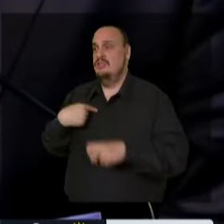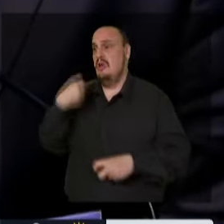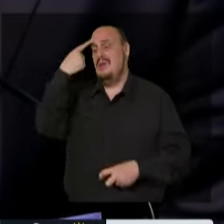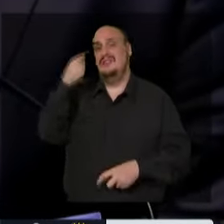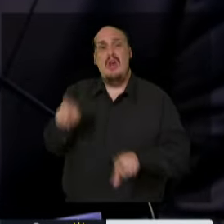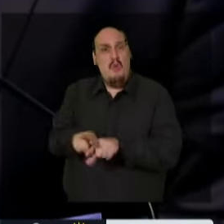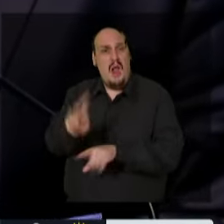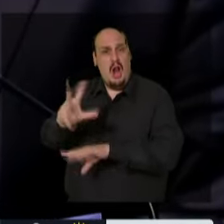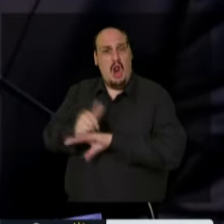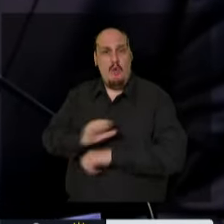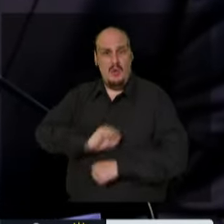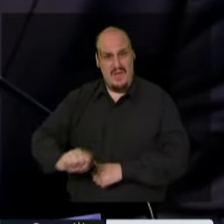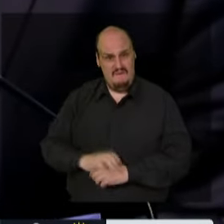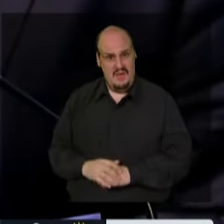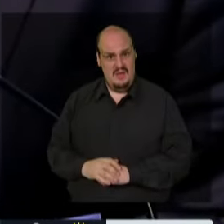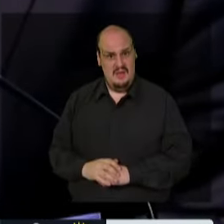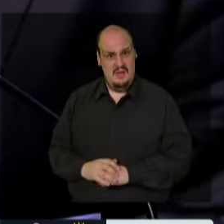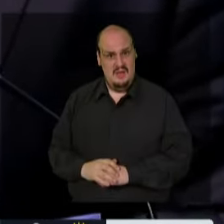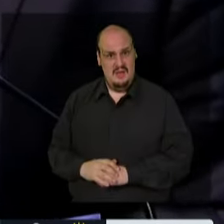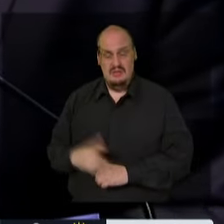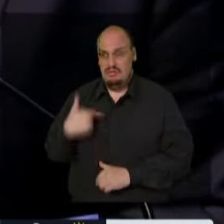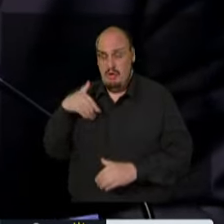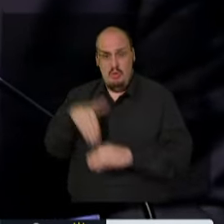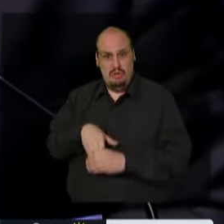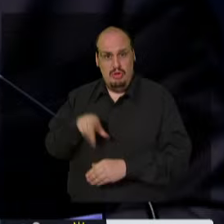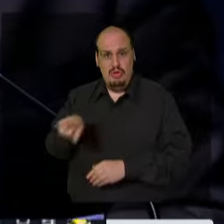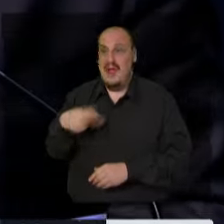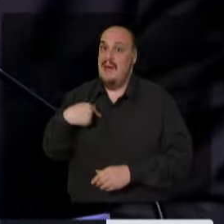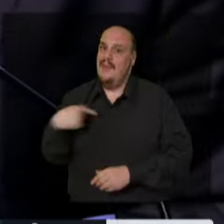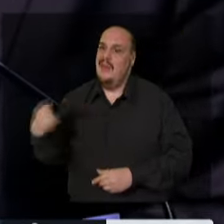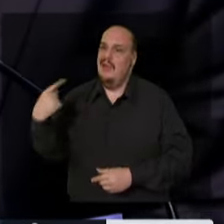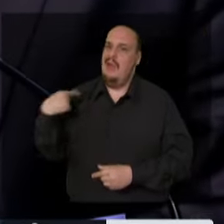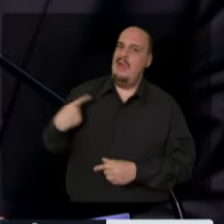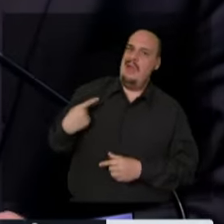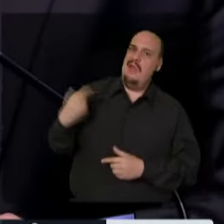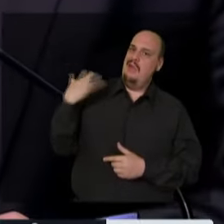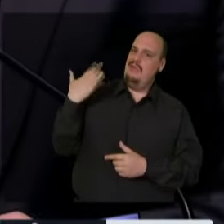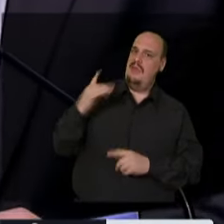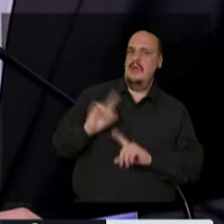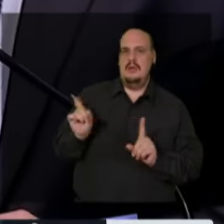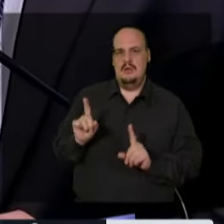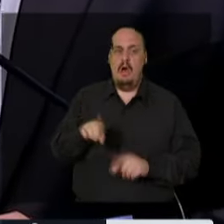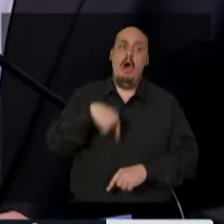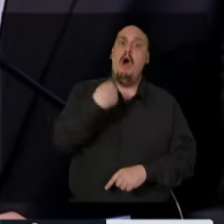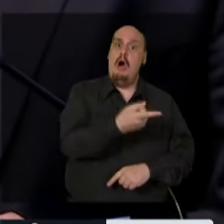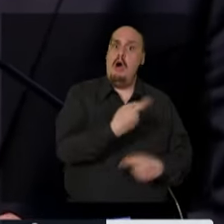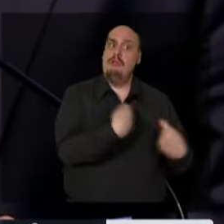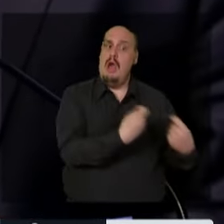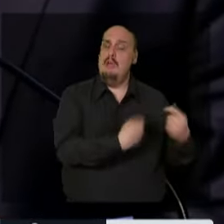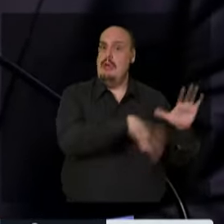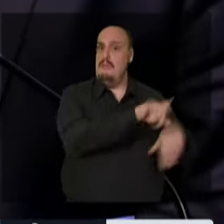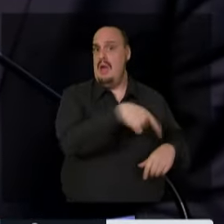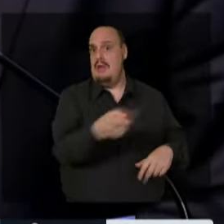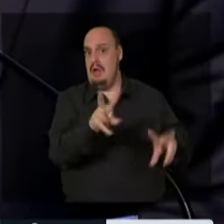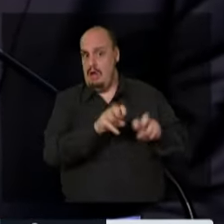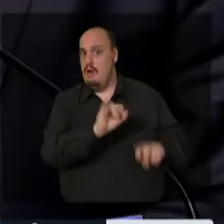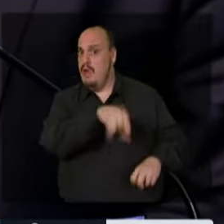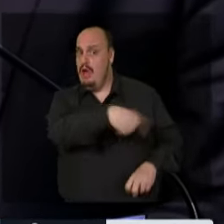robo, que son una estafa. Por lo tanto, eso a mí, con eso no me corra. Corra a otros que hicieron déficit fiscal por lo que se endeudaron un